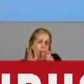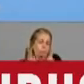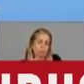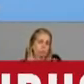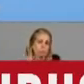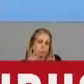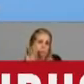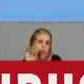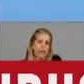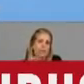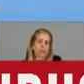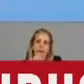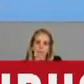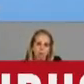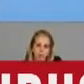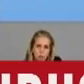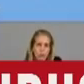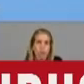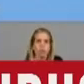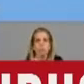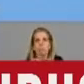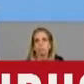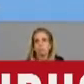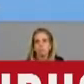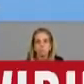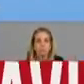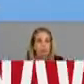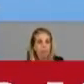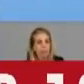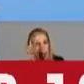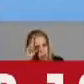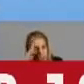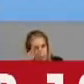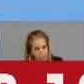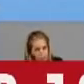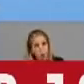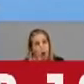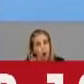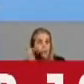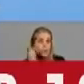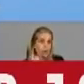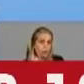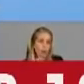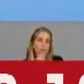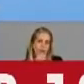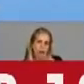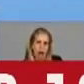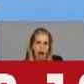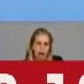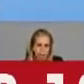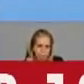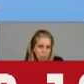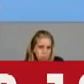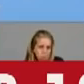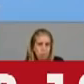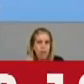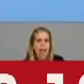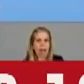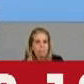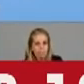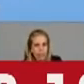semana tras semana en virtud de la ocupación que haya de camas de piso y de camas de terapia intensiva. Claro, ahora, hay un caso con